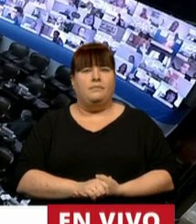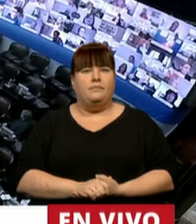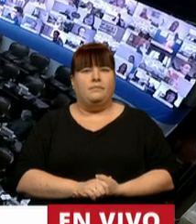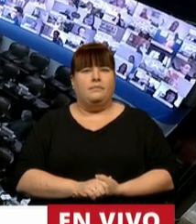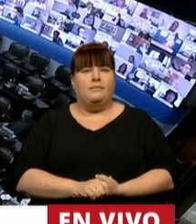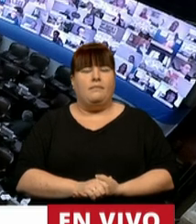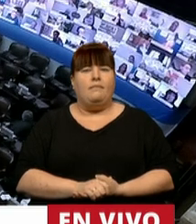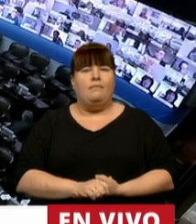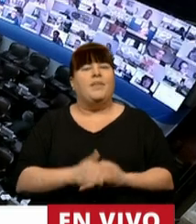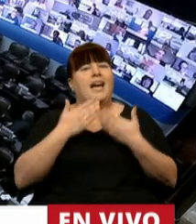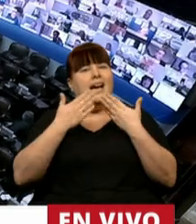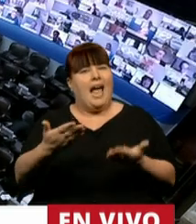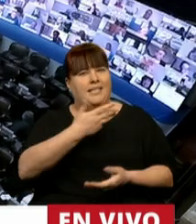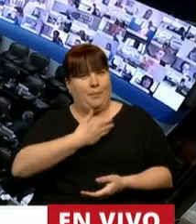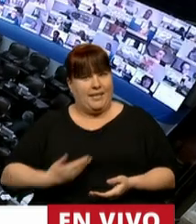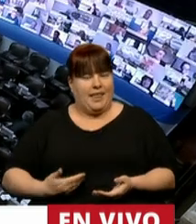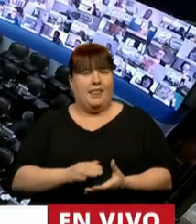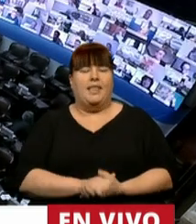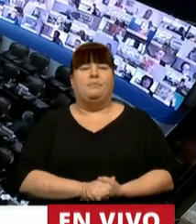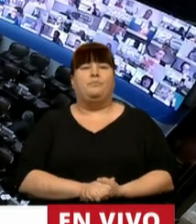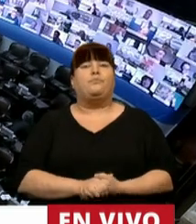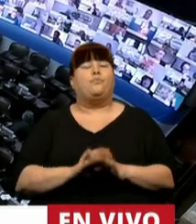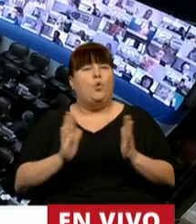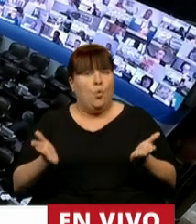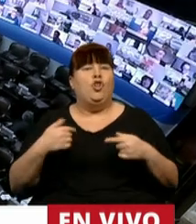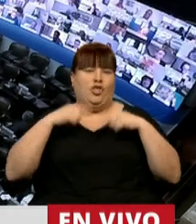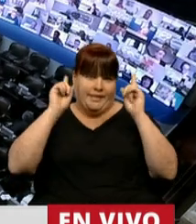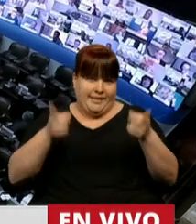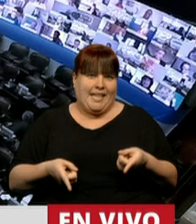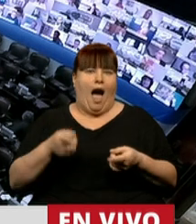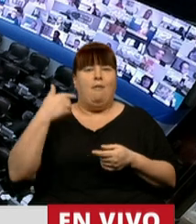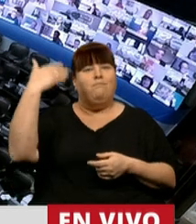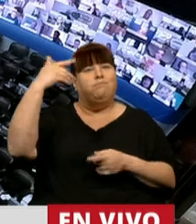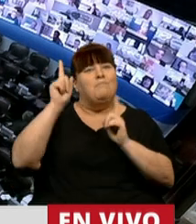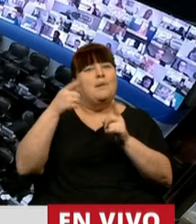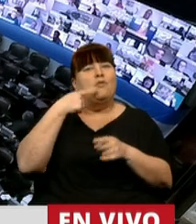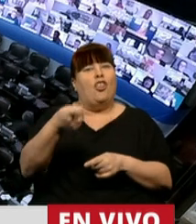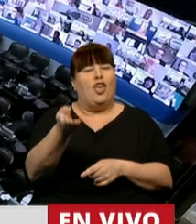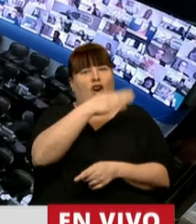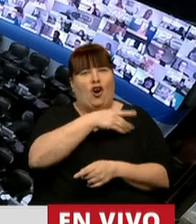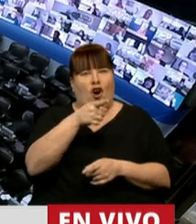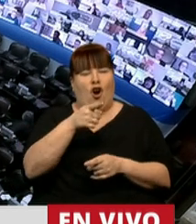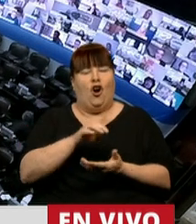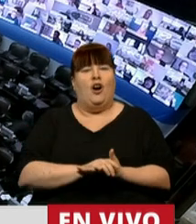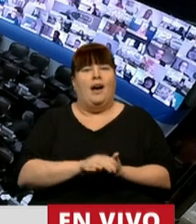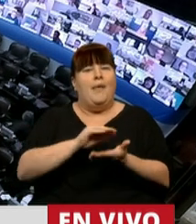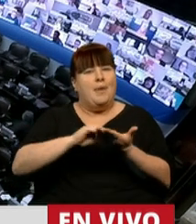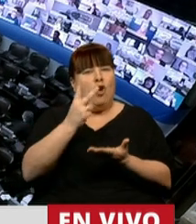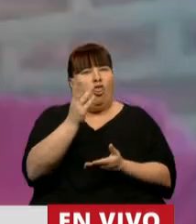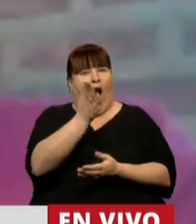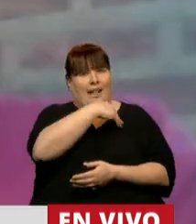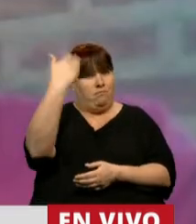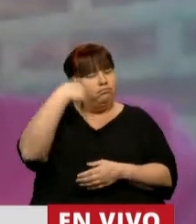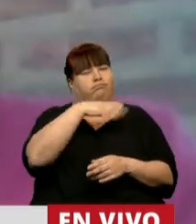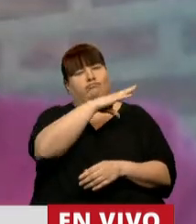maten Gracias señor presidente Bueno me sumo a las palabras diputadas pre